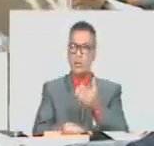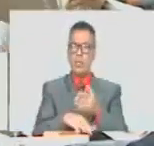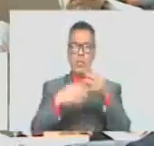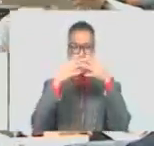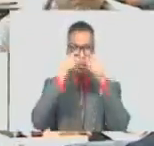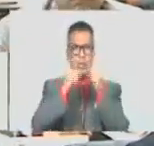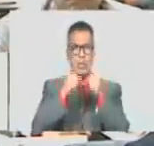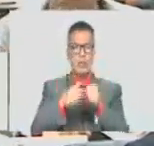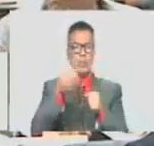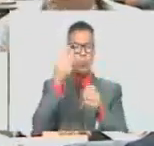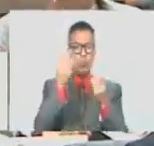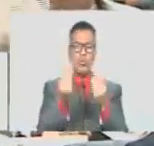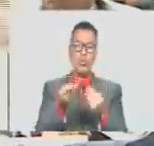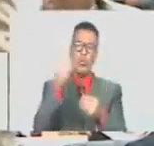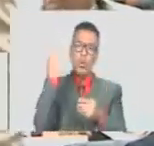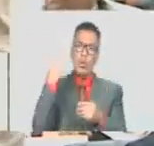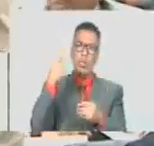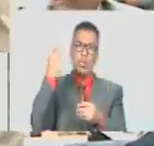y